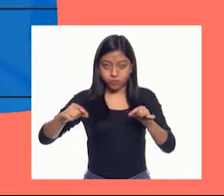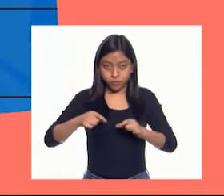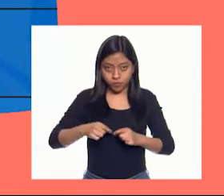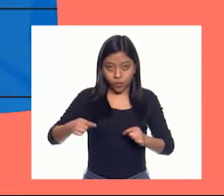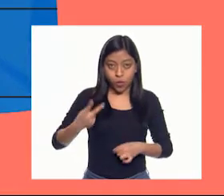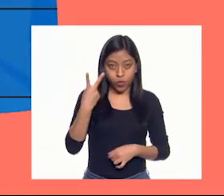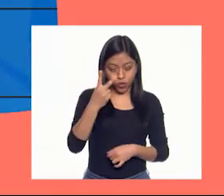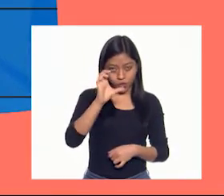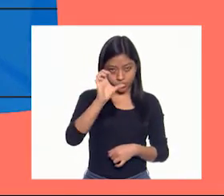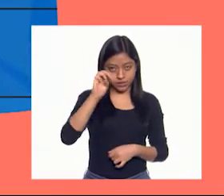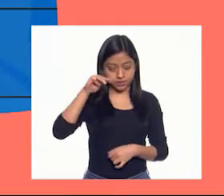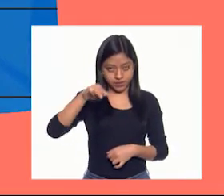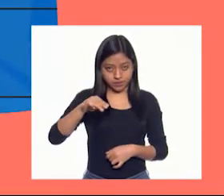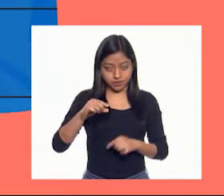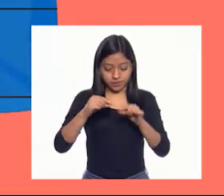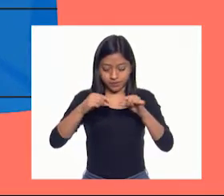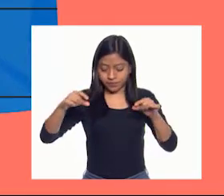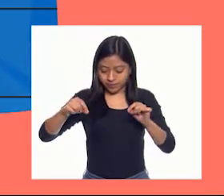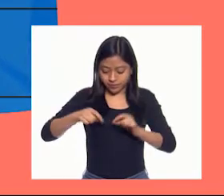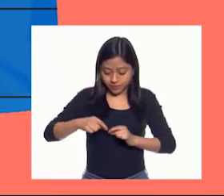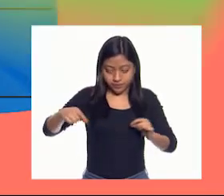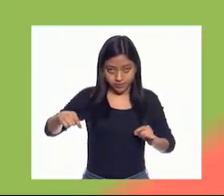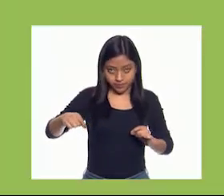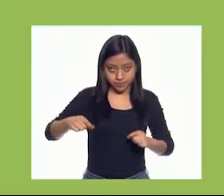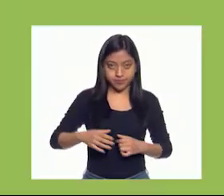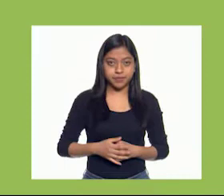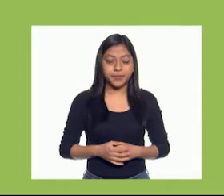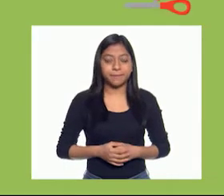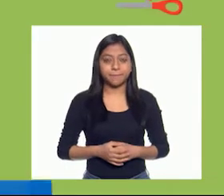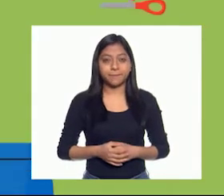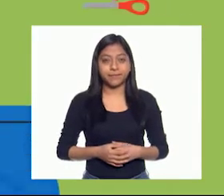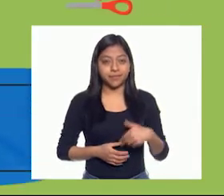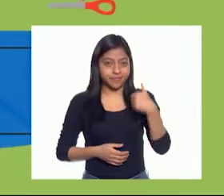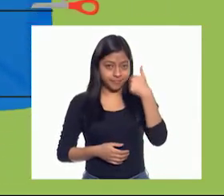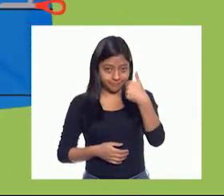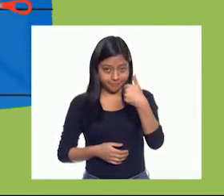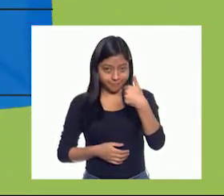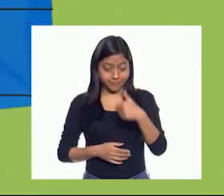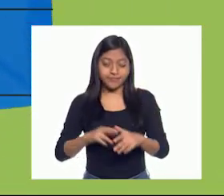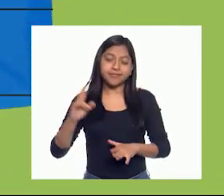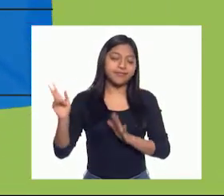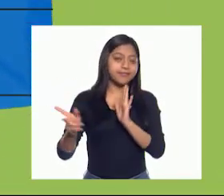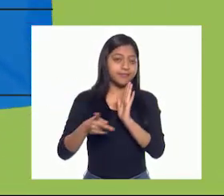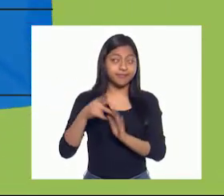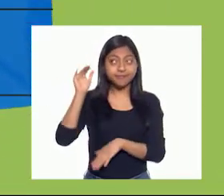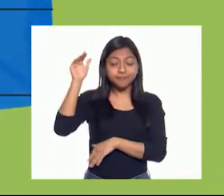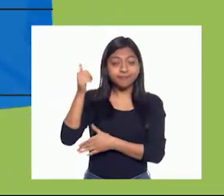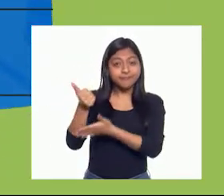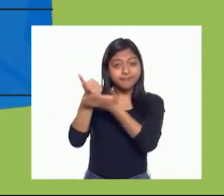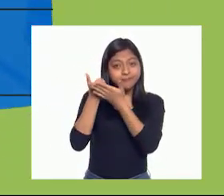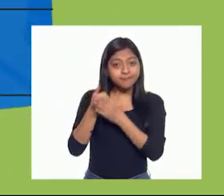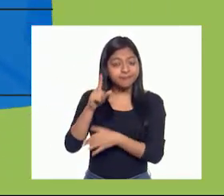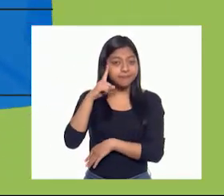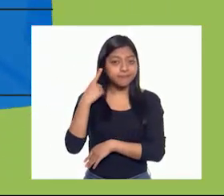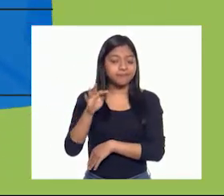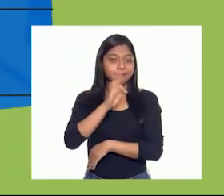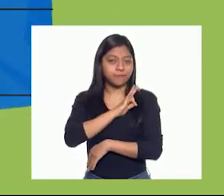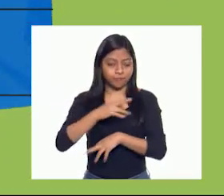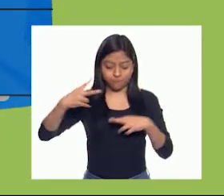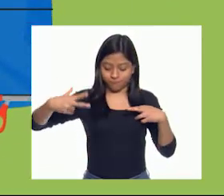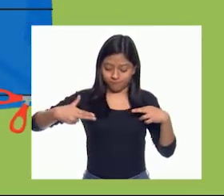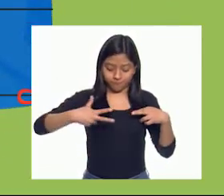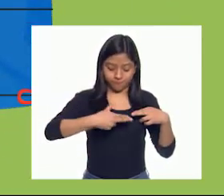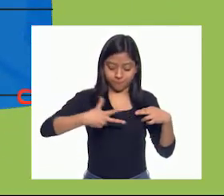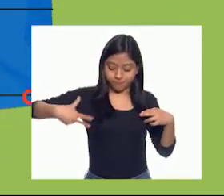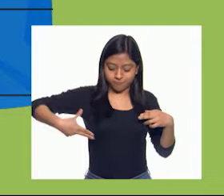2 centímetros de alto arriba y abajo. 6. Nuevamente pide ayuda a un adulto para recortar